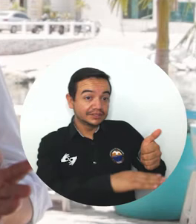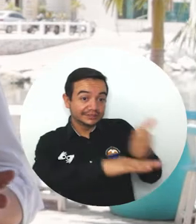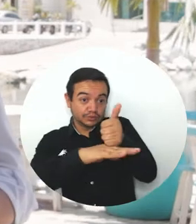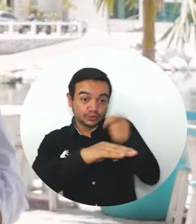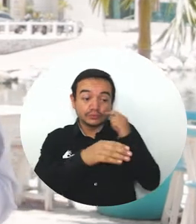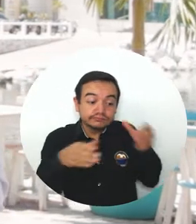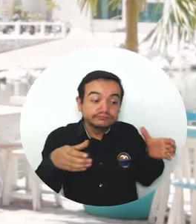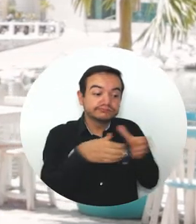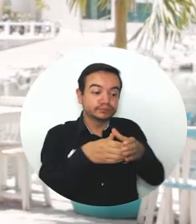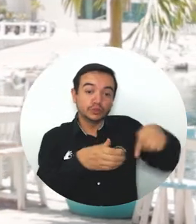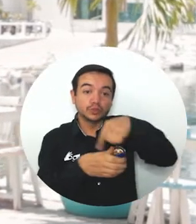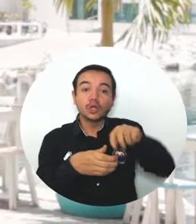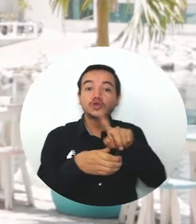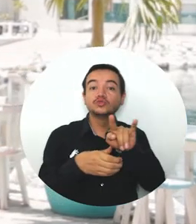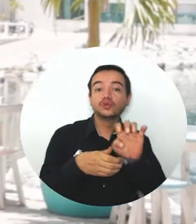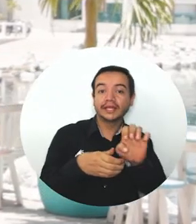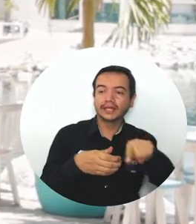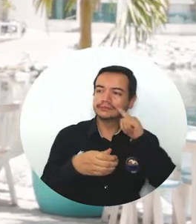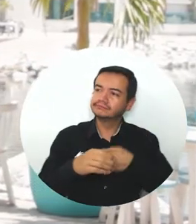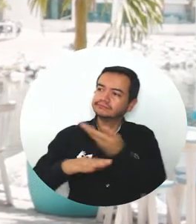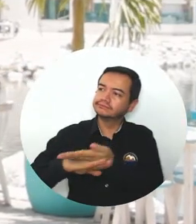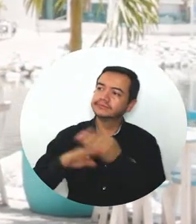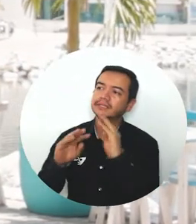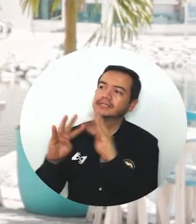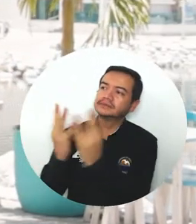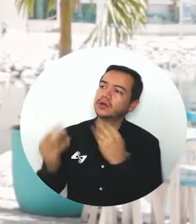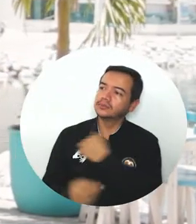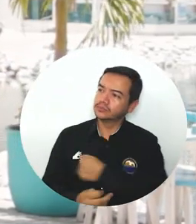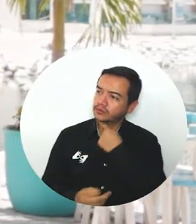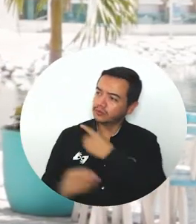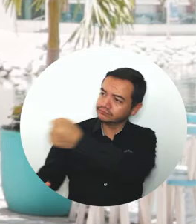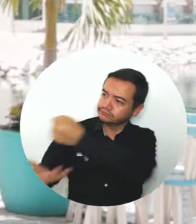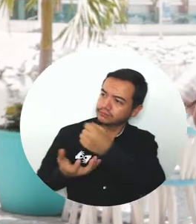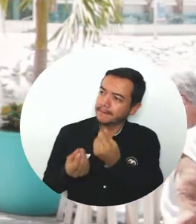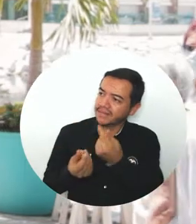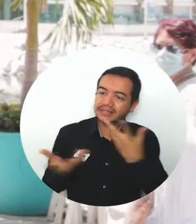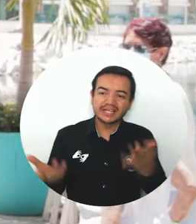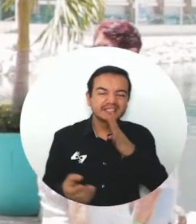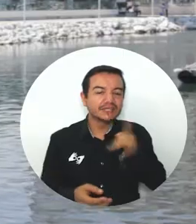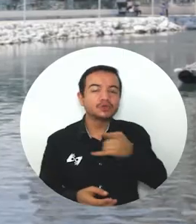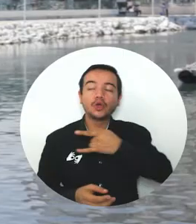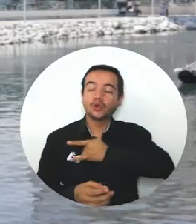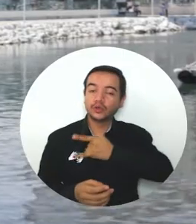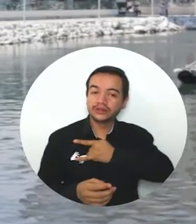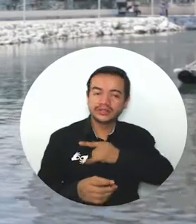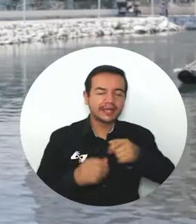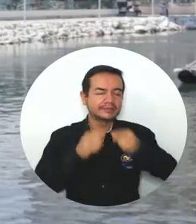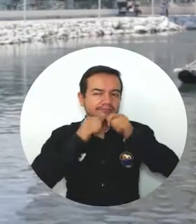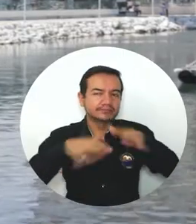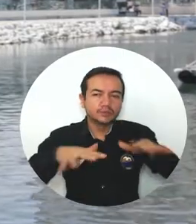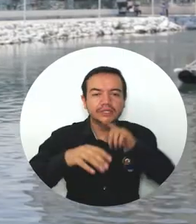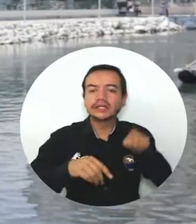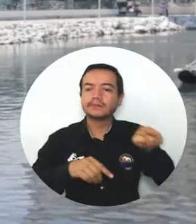Rectores del SUE piden al Senado respaldo para lograr sostenibilidad financiera de universidades públicas en Colombia. El máximo directivo